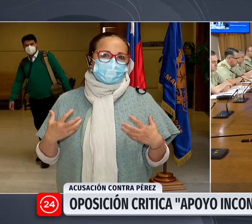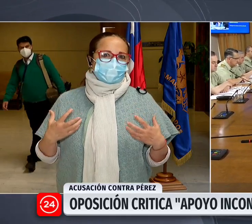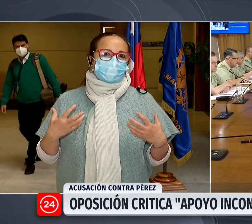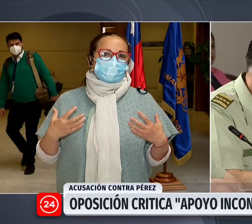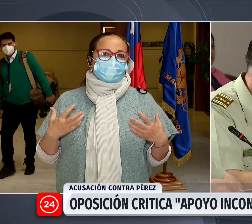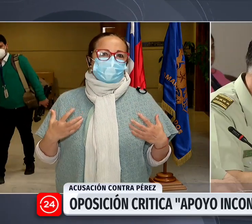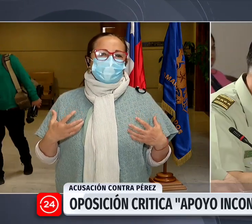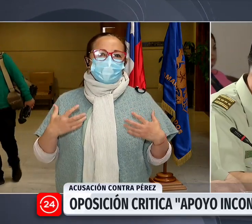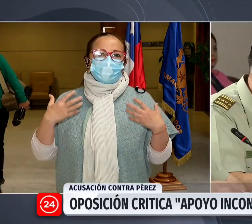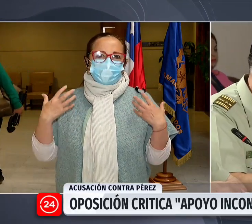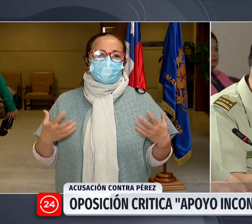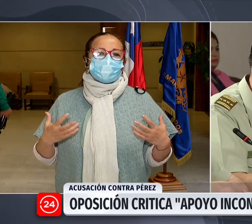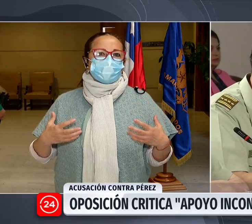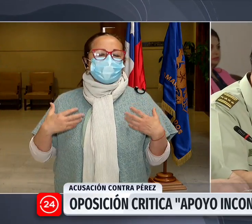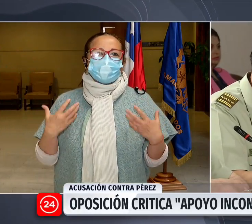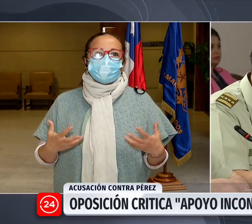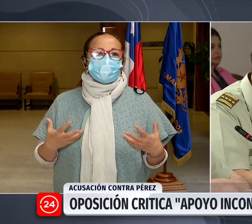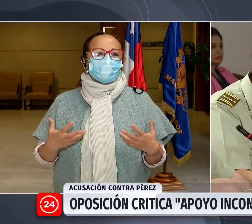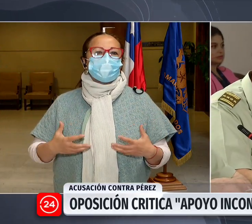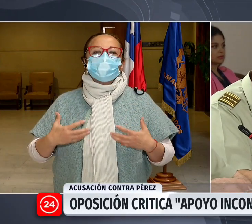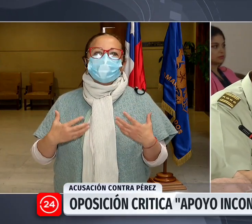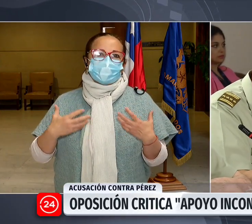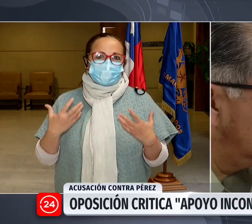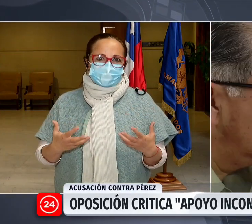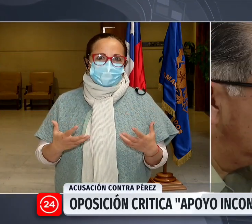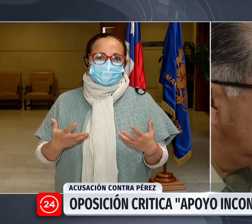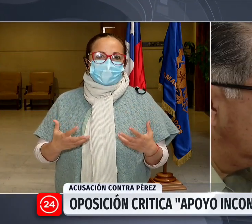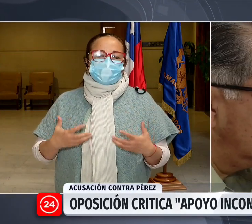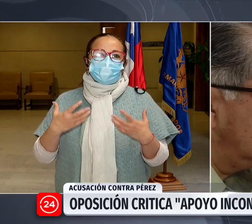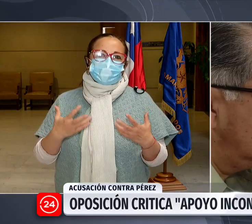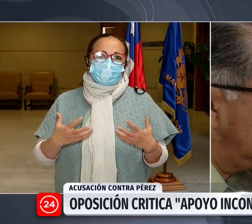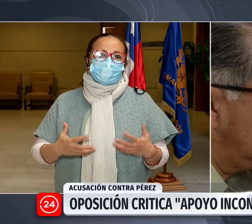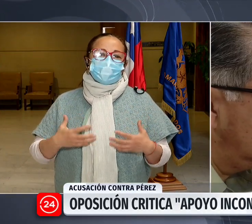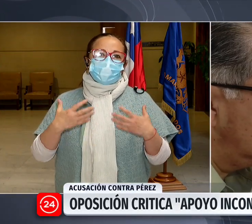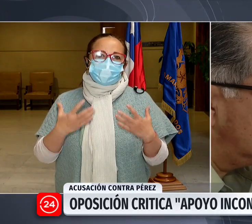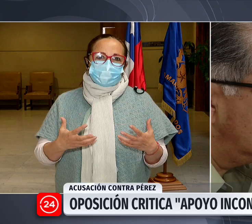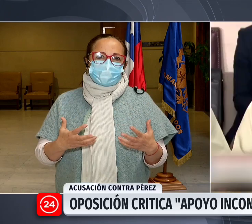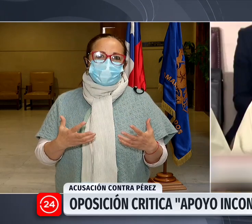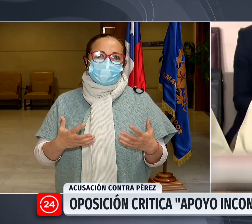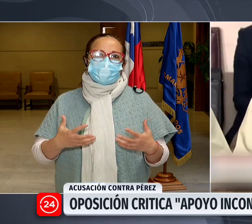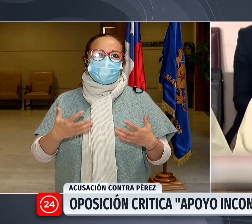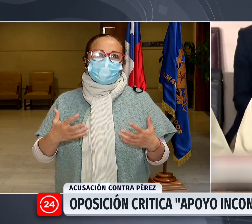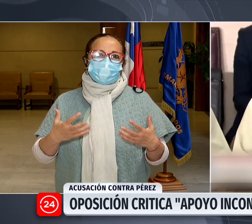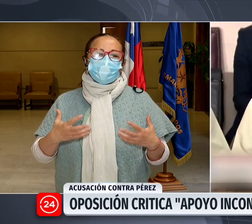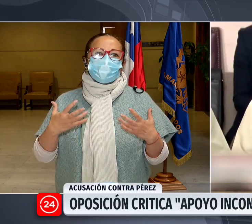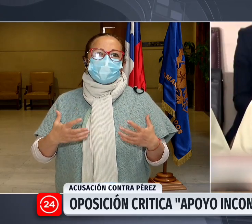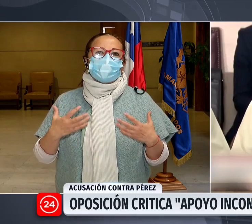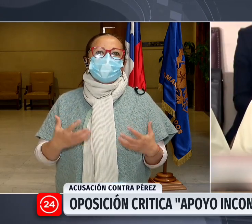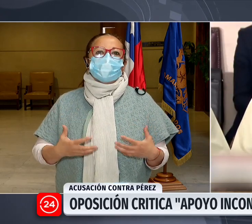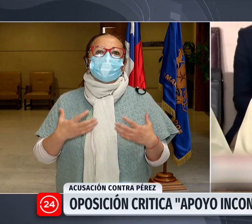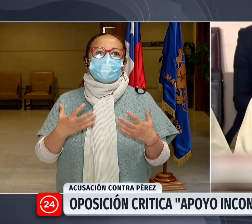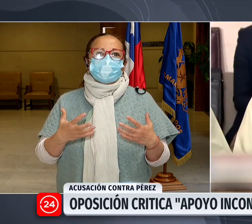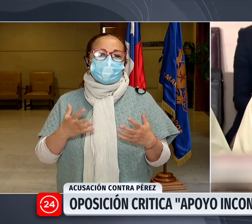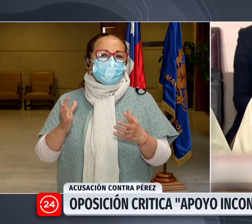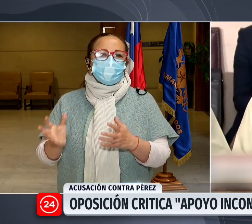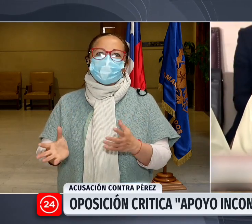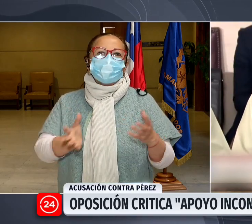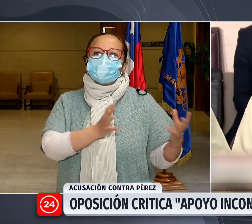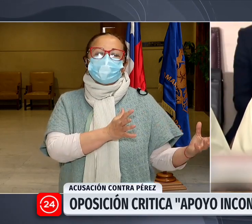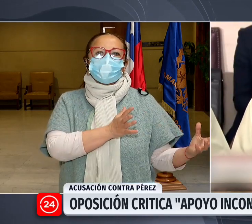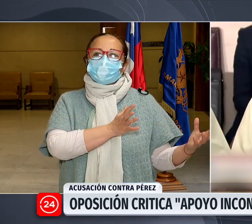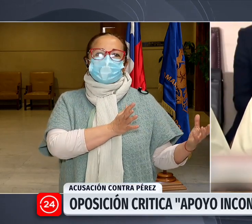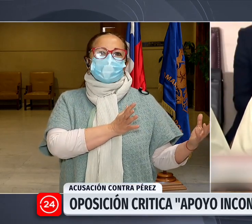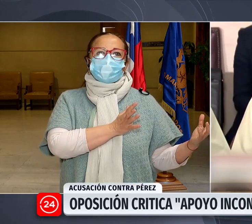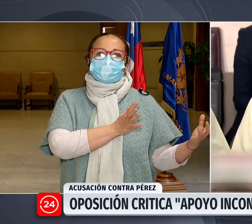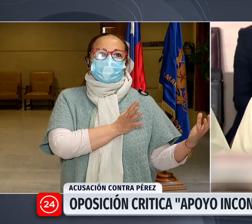punto de vista nuestro, no solo de la oposición, sino del Congreso, tiene un deber. Y un deber de fiscalizar y un deber de ocupar herramientas políticas. Nosotros no